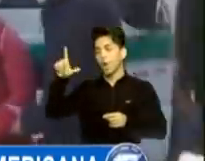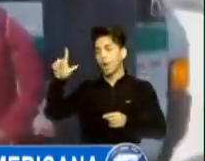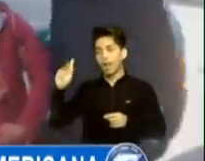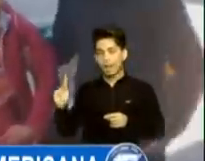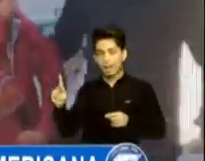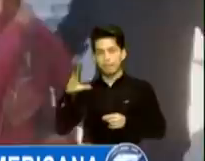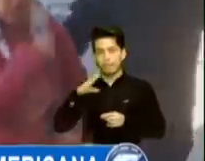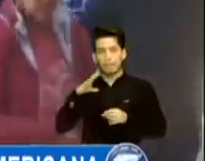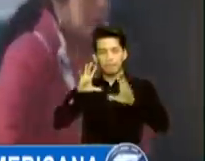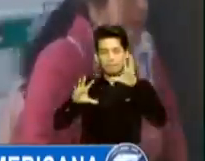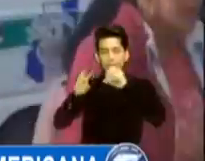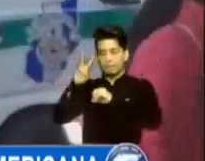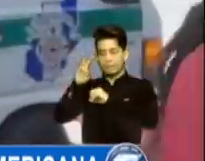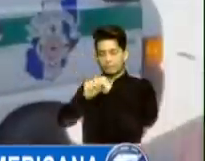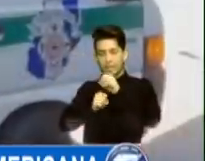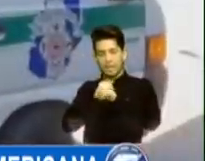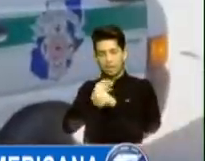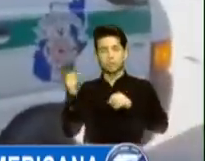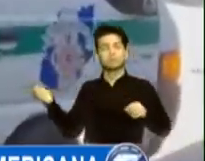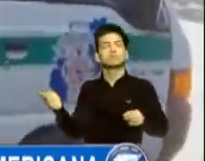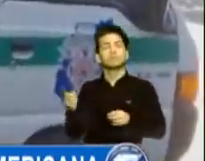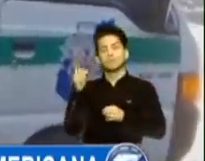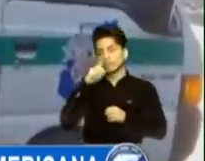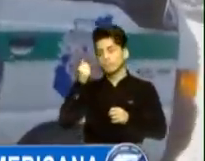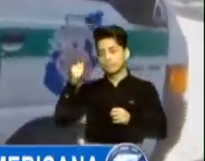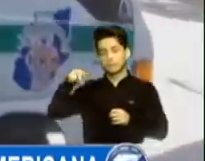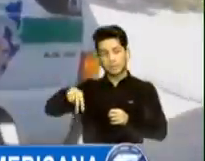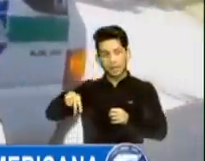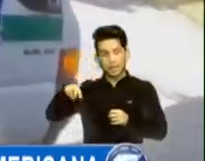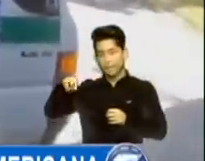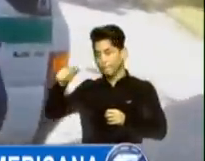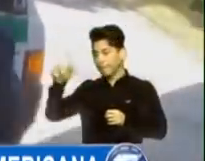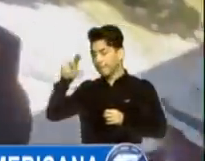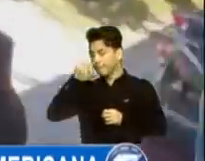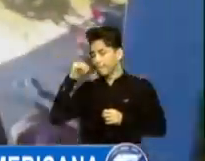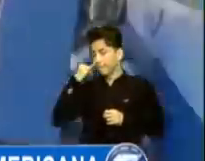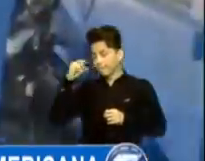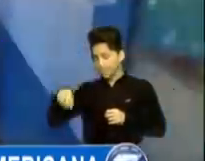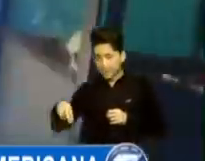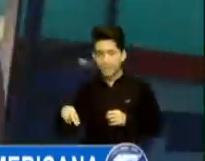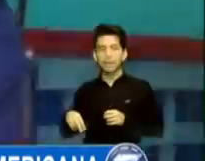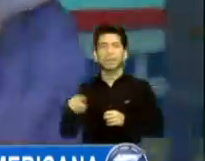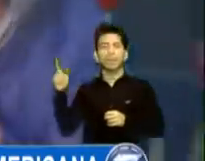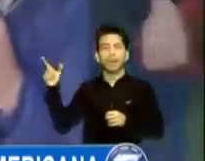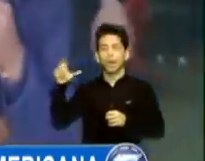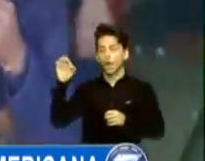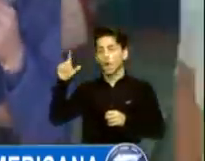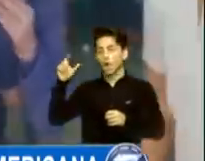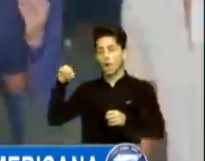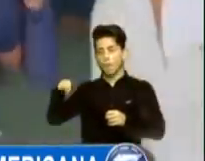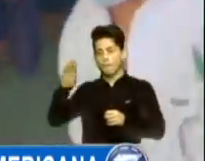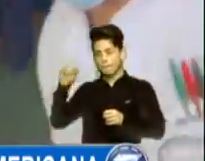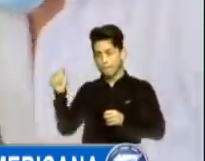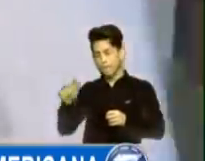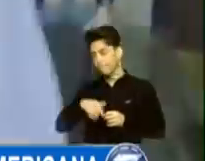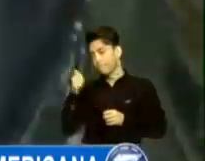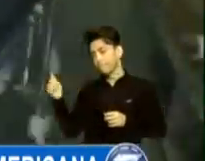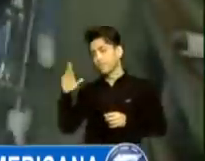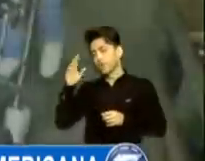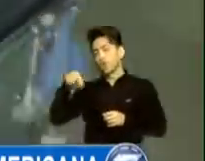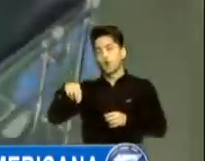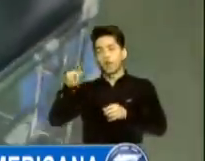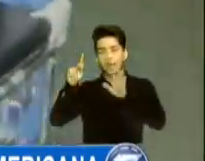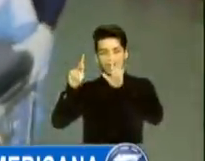Martín, Zacatepeques, Colomba. También a Ronnie Hernández, de 8 años, y a Miriam Hernández, de 47